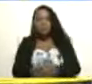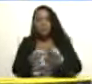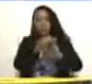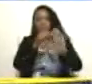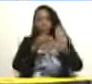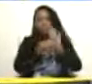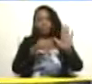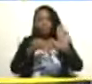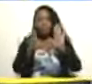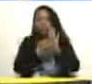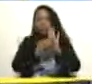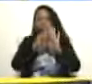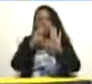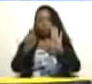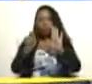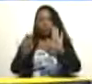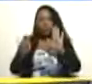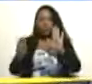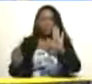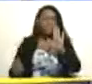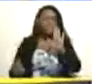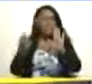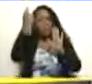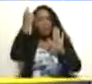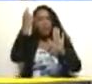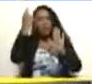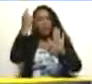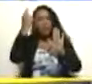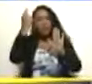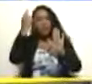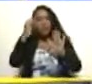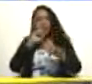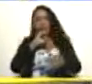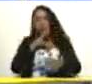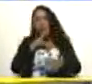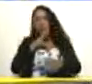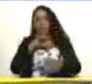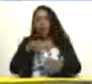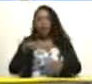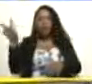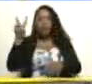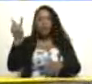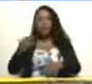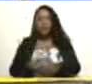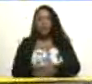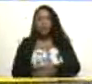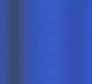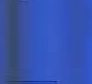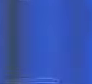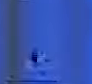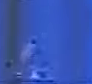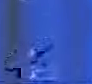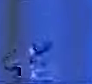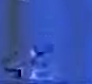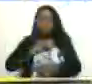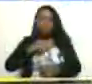de la Constitución. Primera vez en la historia de nuestro país, de nuestros